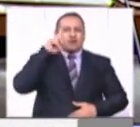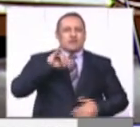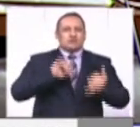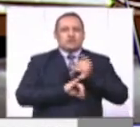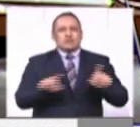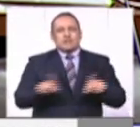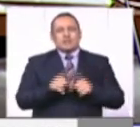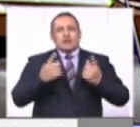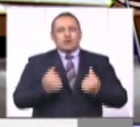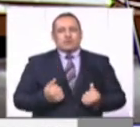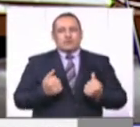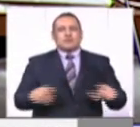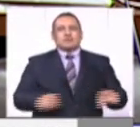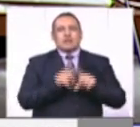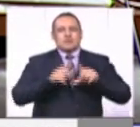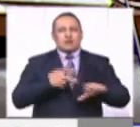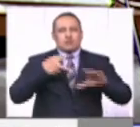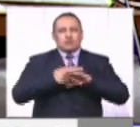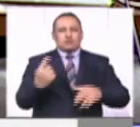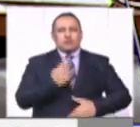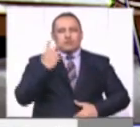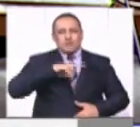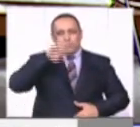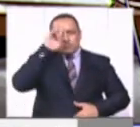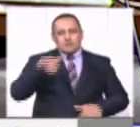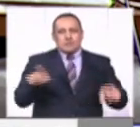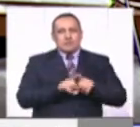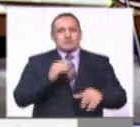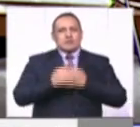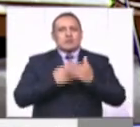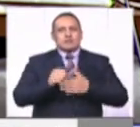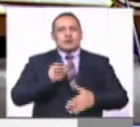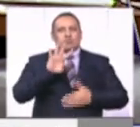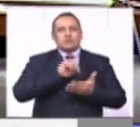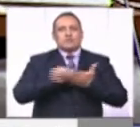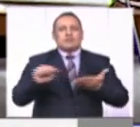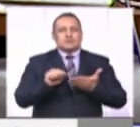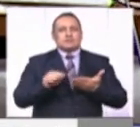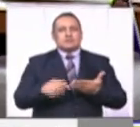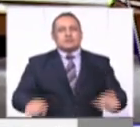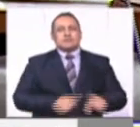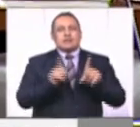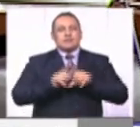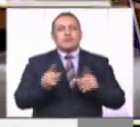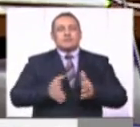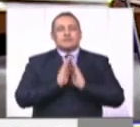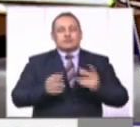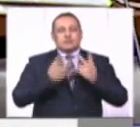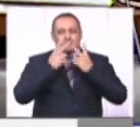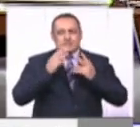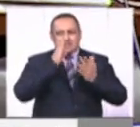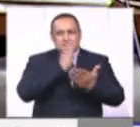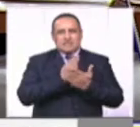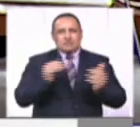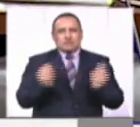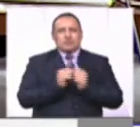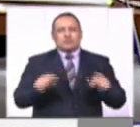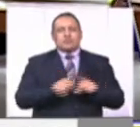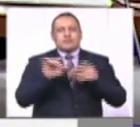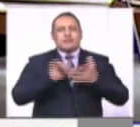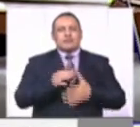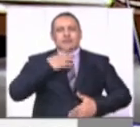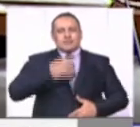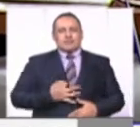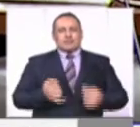ha costado nuestra economía haber paralizado el país y su medio de producción durante casi 4 meses viviéndose seriamente restringido viéndose